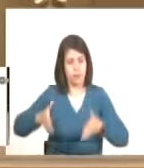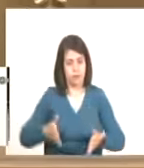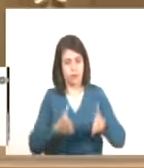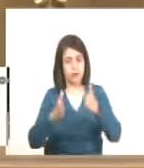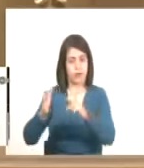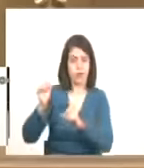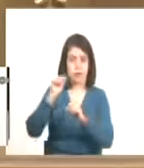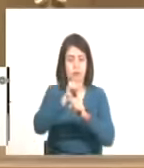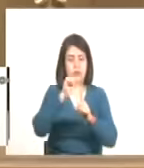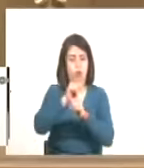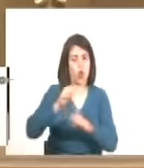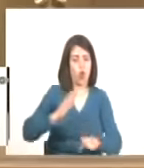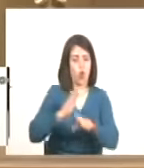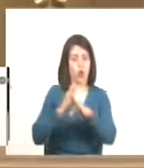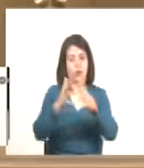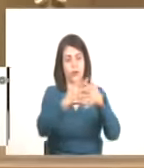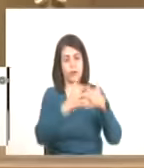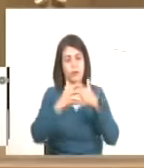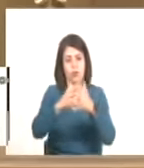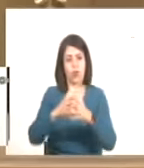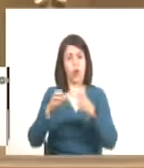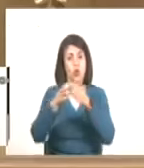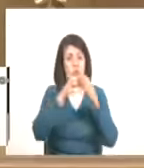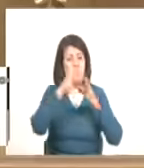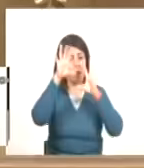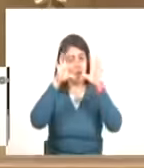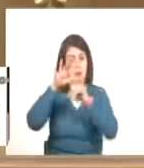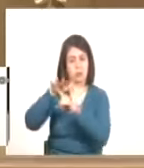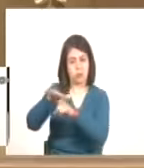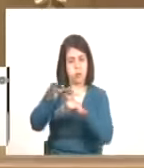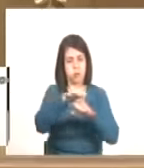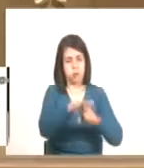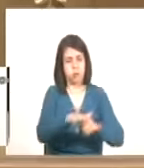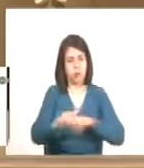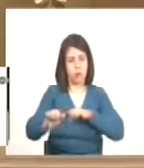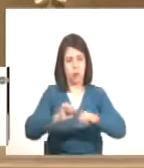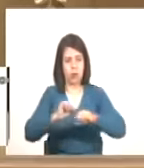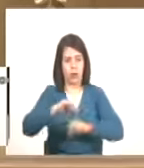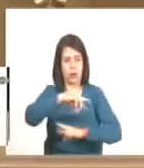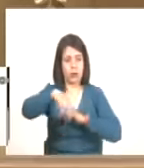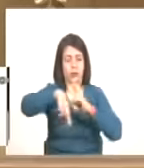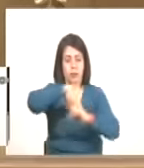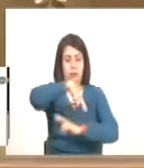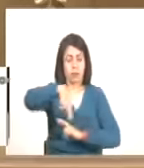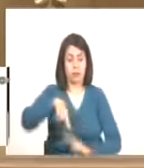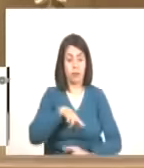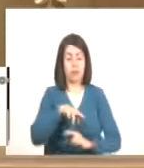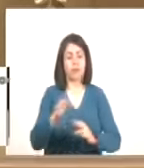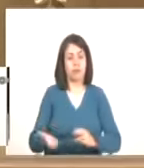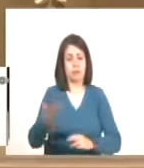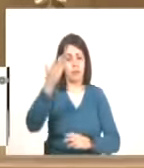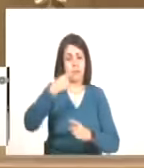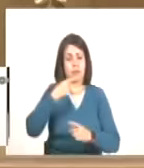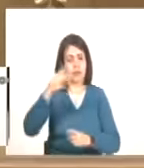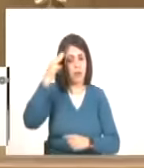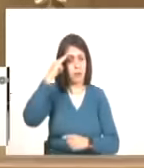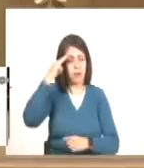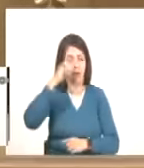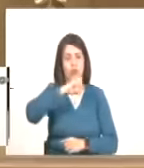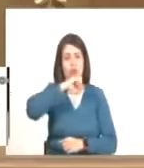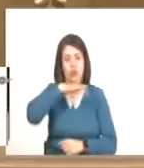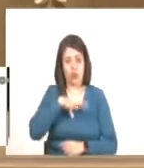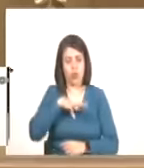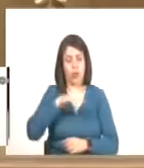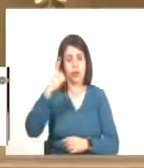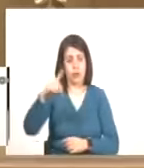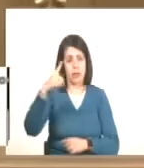de lucha contra el imperialismo y las clases dominantes, a través de varios movimientos revolucionarios que reivindicaron la memoria histórica